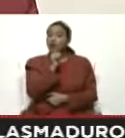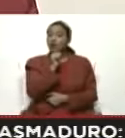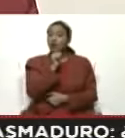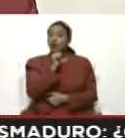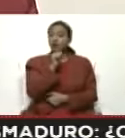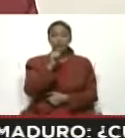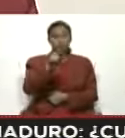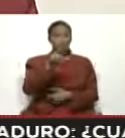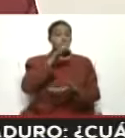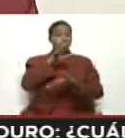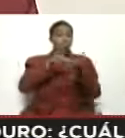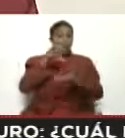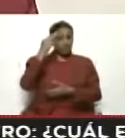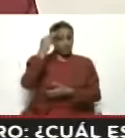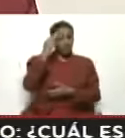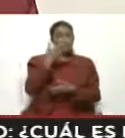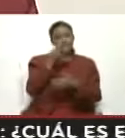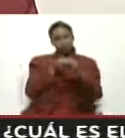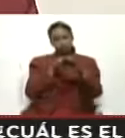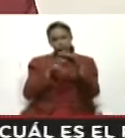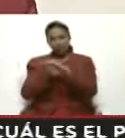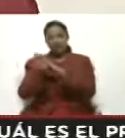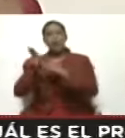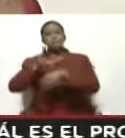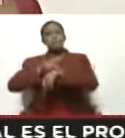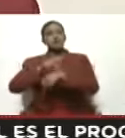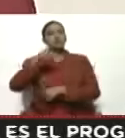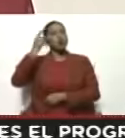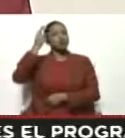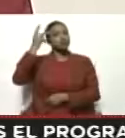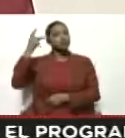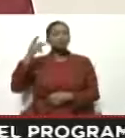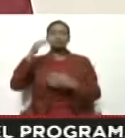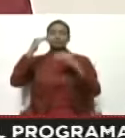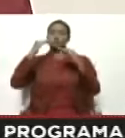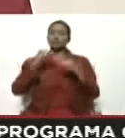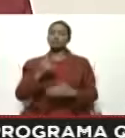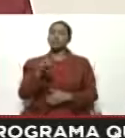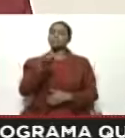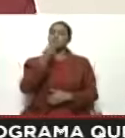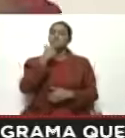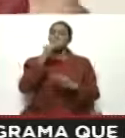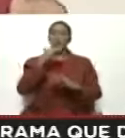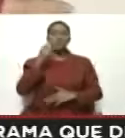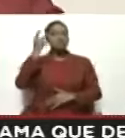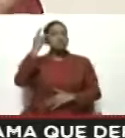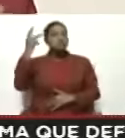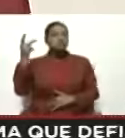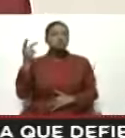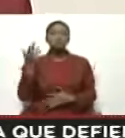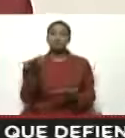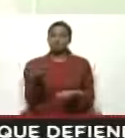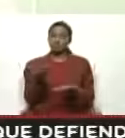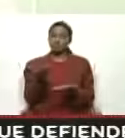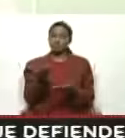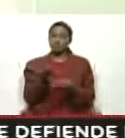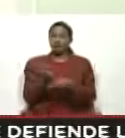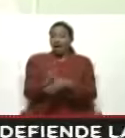psiquiatra. Con mucho tratamiento y calmante, la gente va agarrando mínimo, ¿ves? Y eso va a ocurrir más temprano que